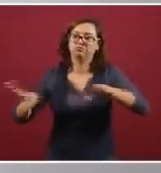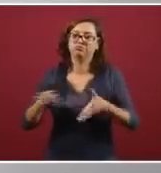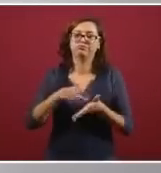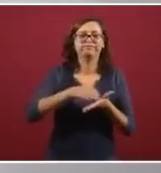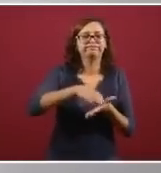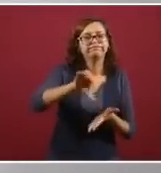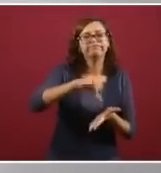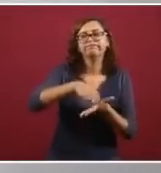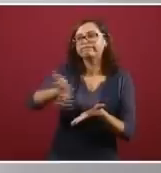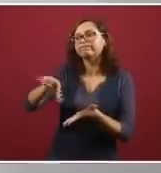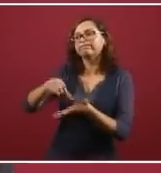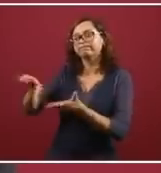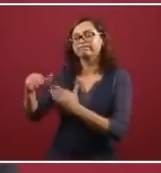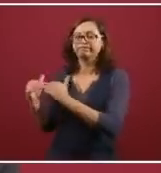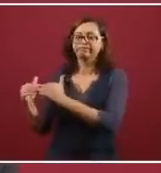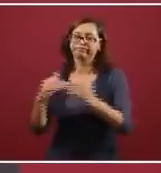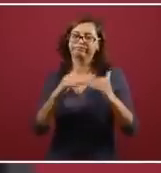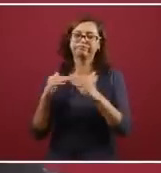de la riqueza.